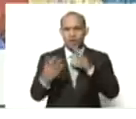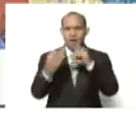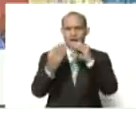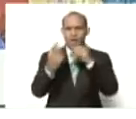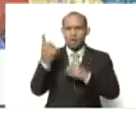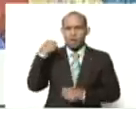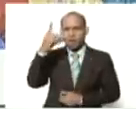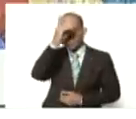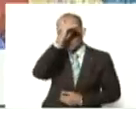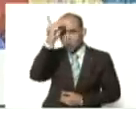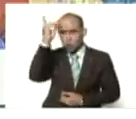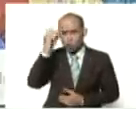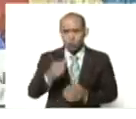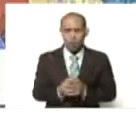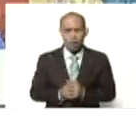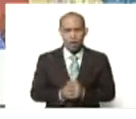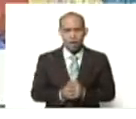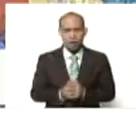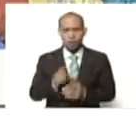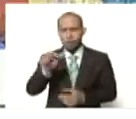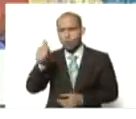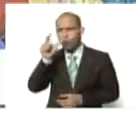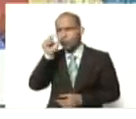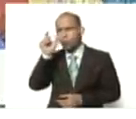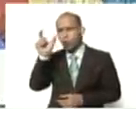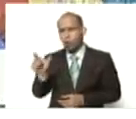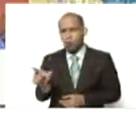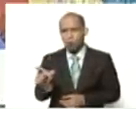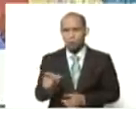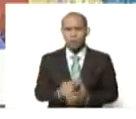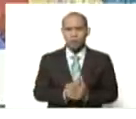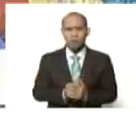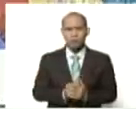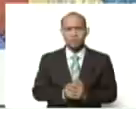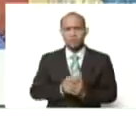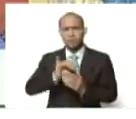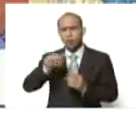Diosdado, y con Alfred Nazaret, y con Jorge Rodríguez.